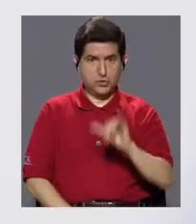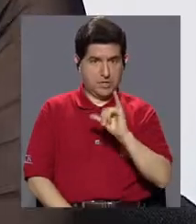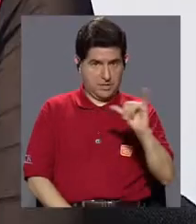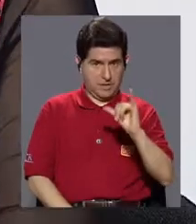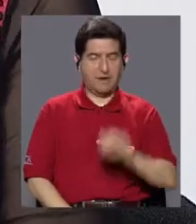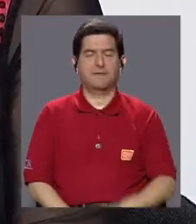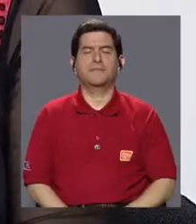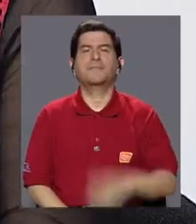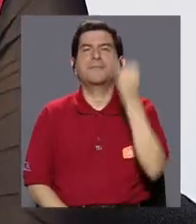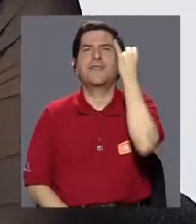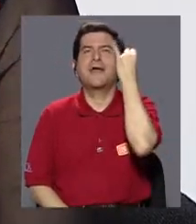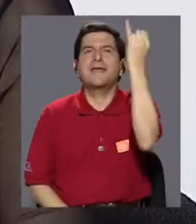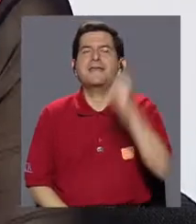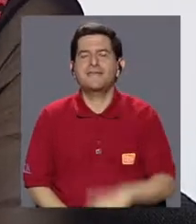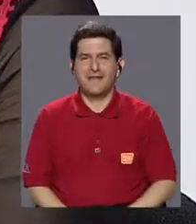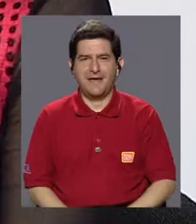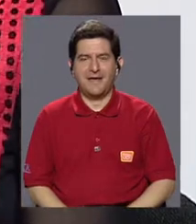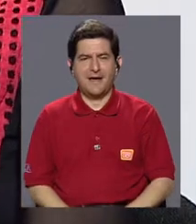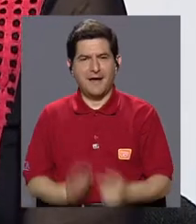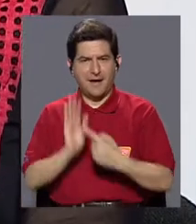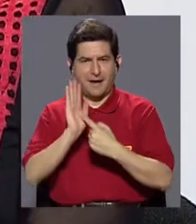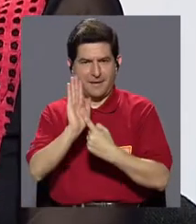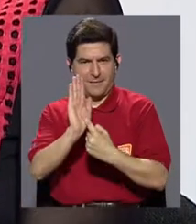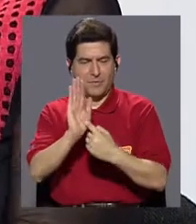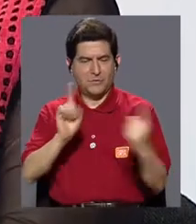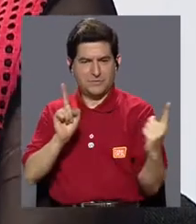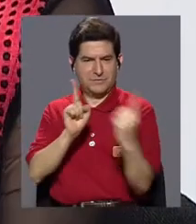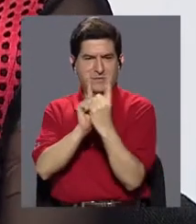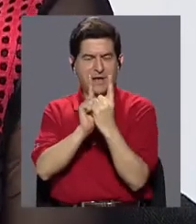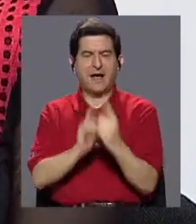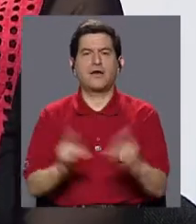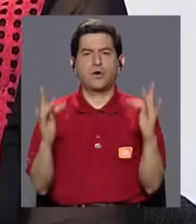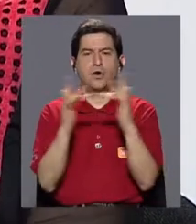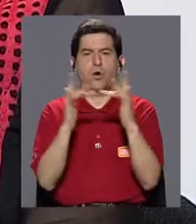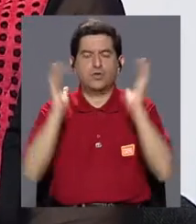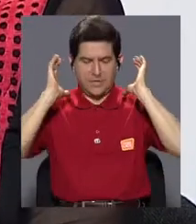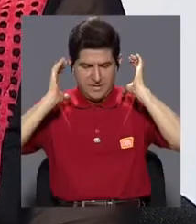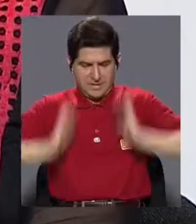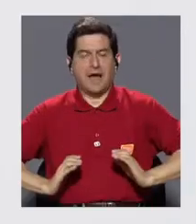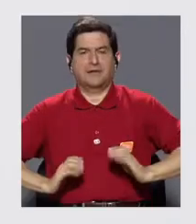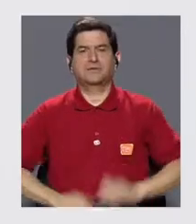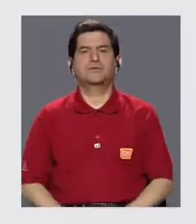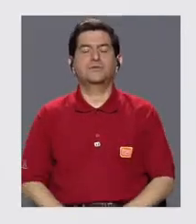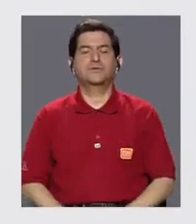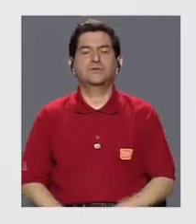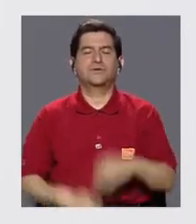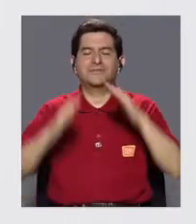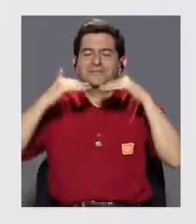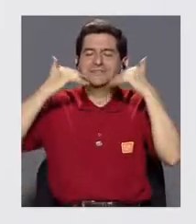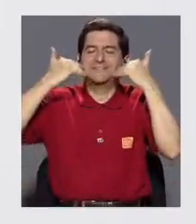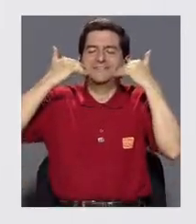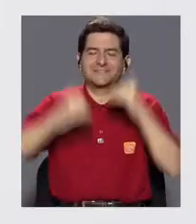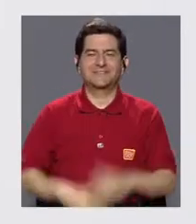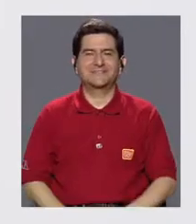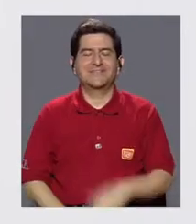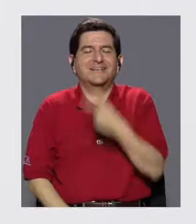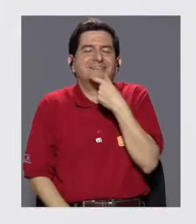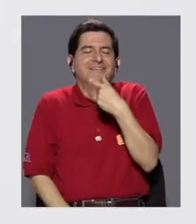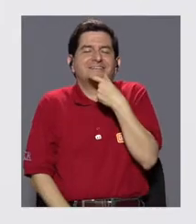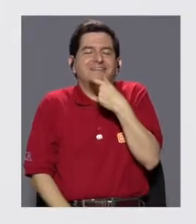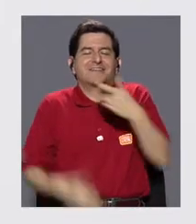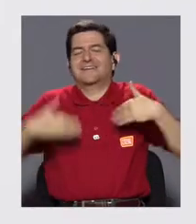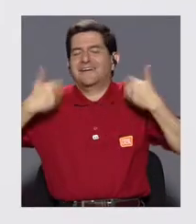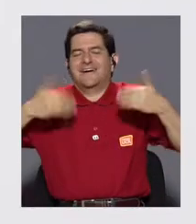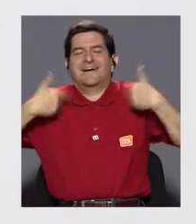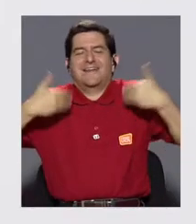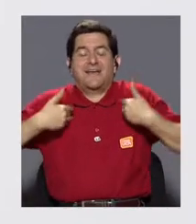rica- la idea de la presencia uno con el otro el contacto del cuerpo la sonrisa la risa